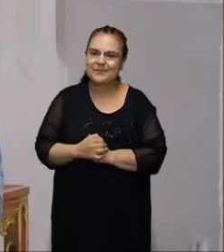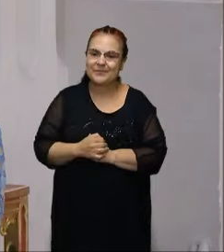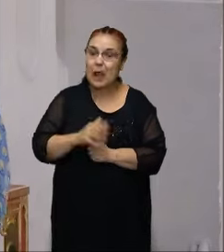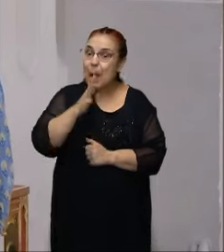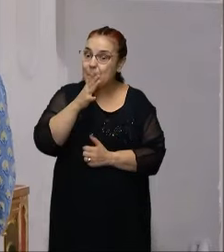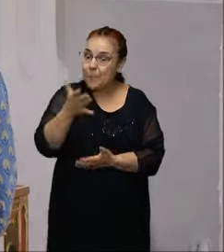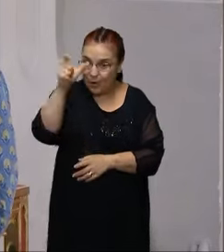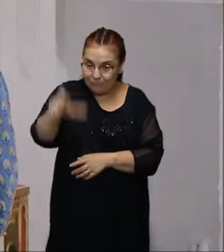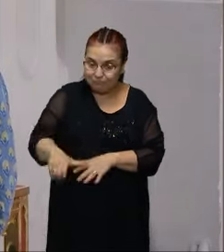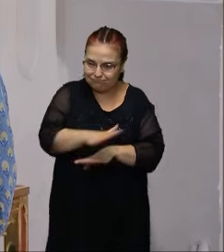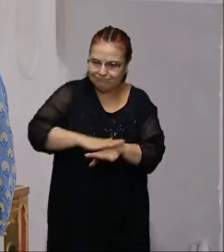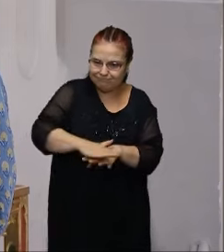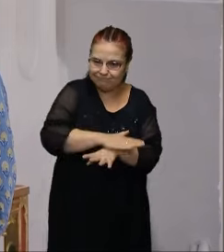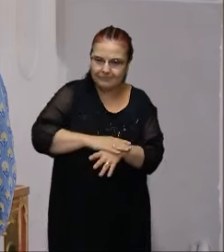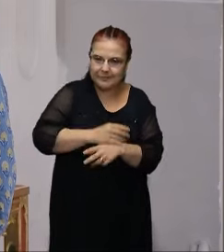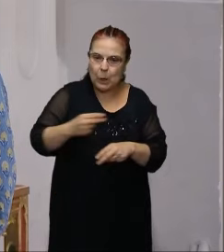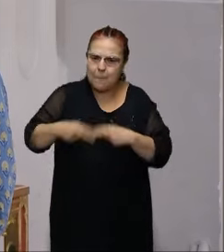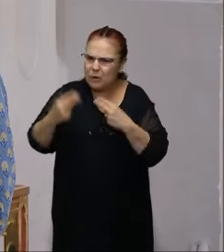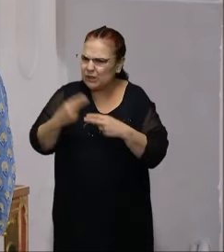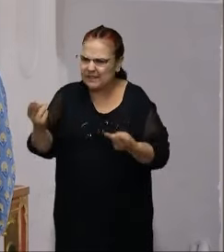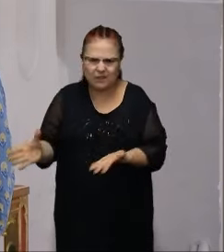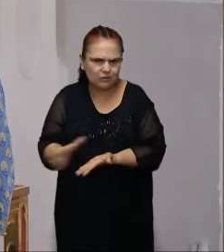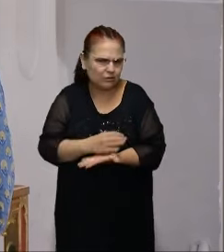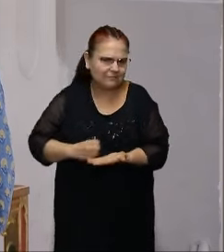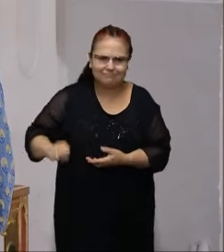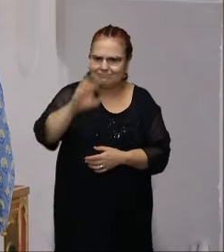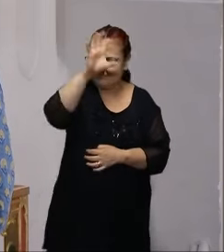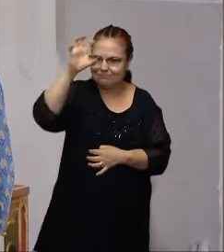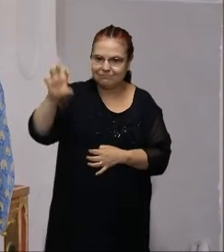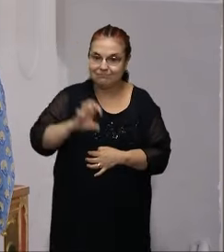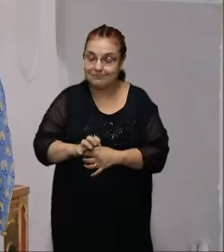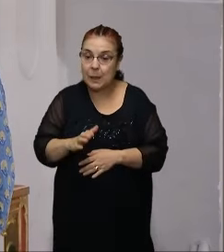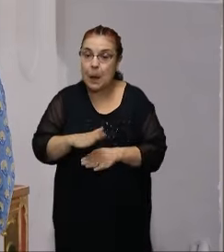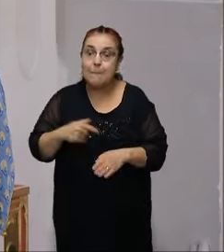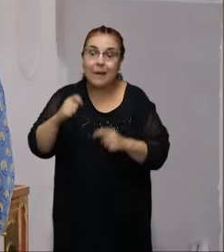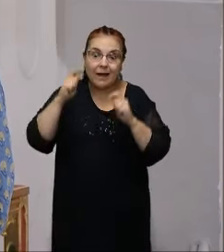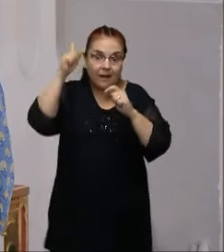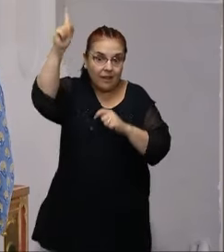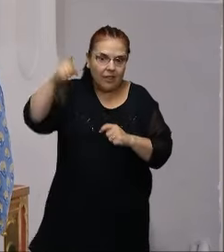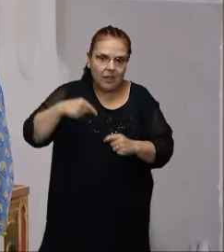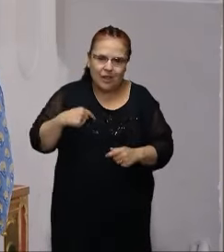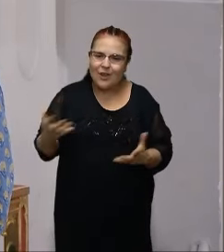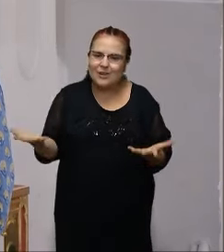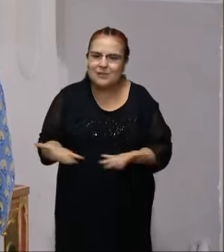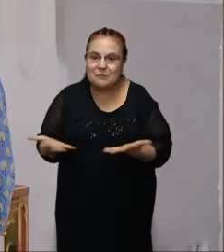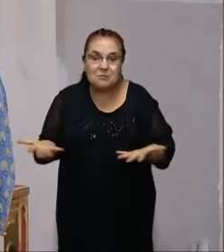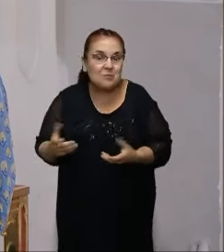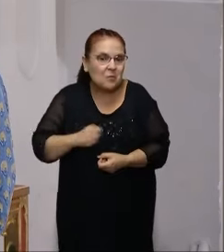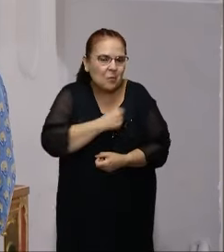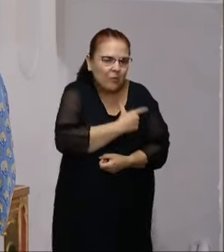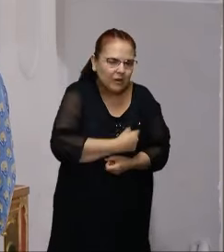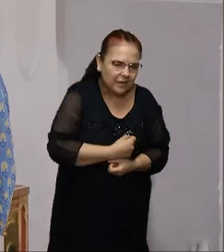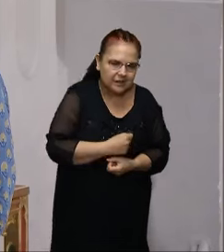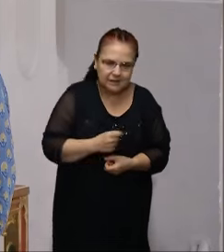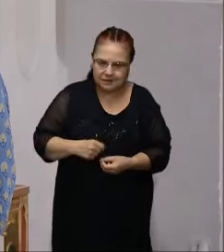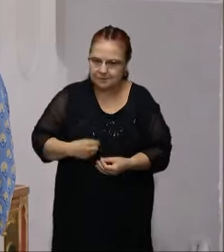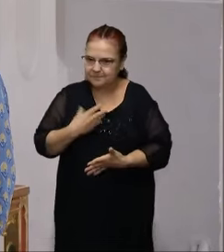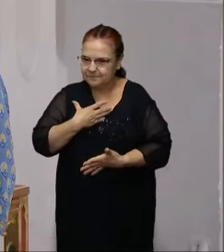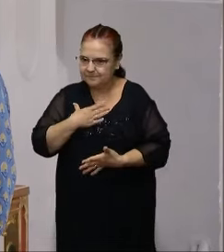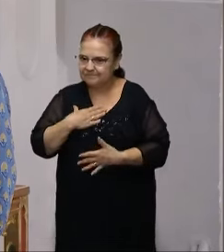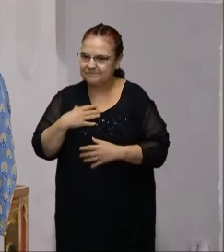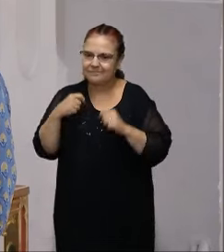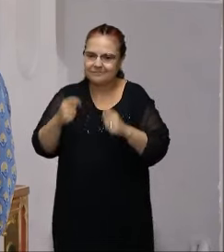los gobernantes y los políticos de todos los países, para que Dios mueva sus corazones y les inspire